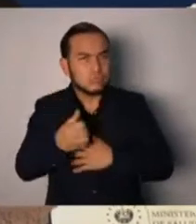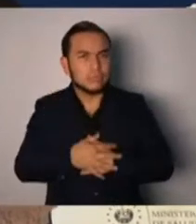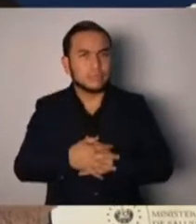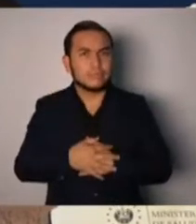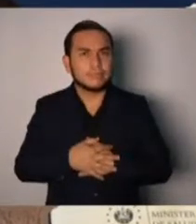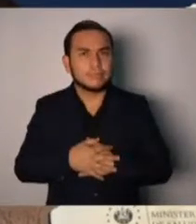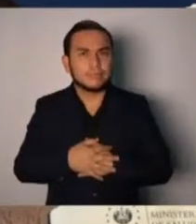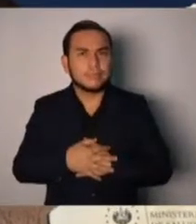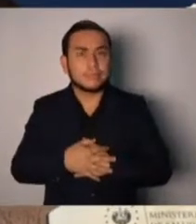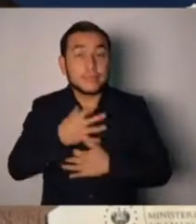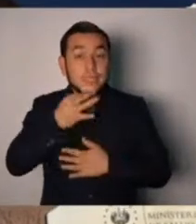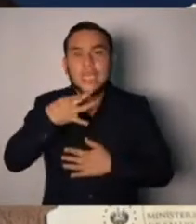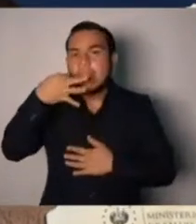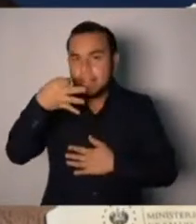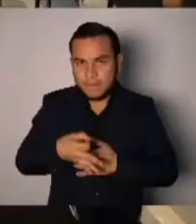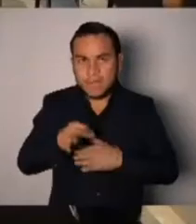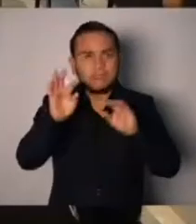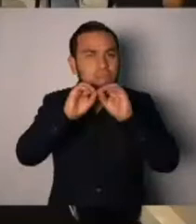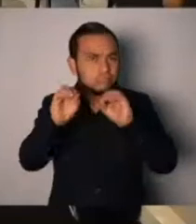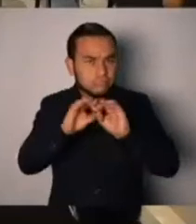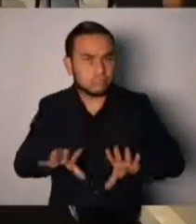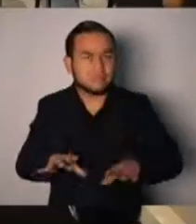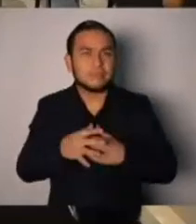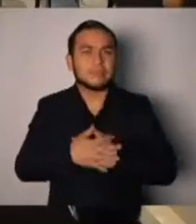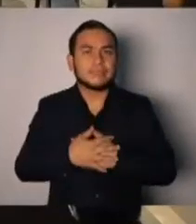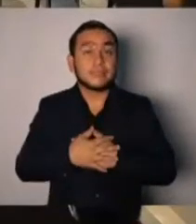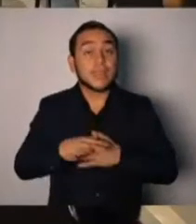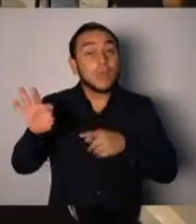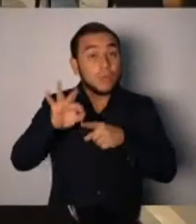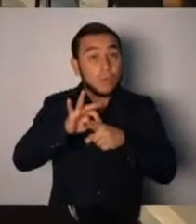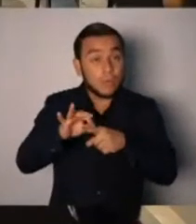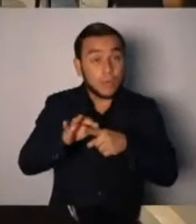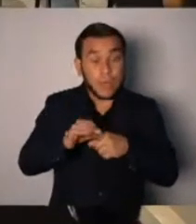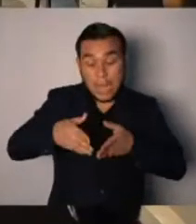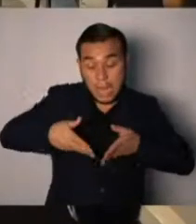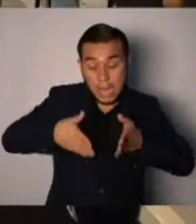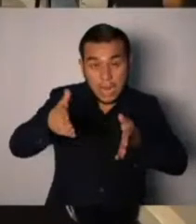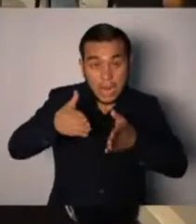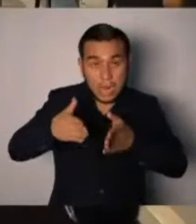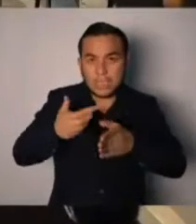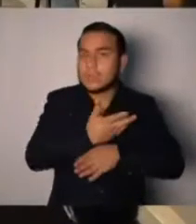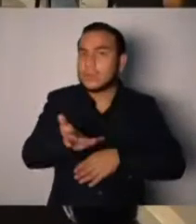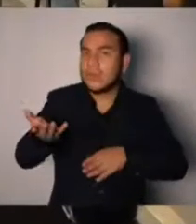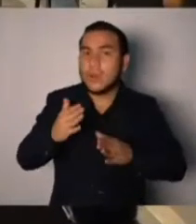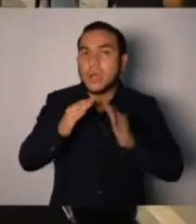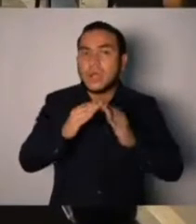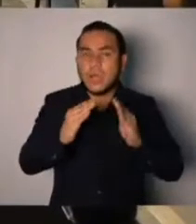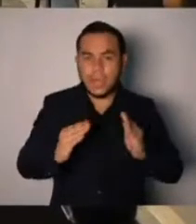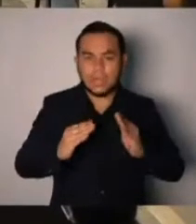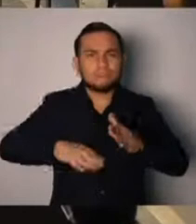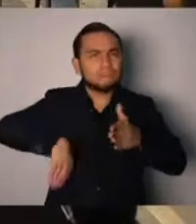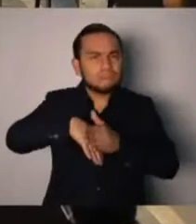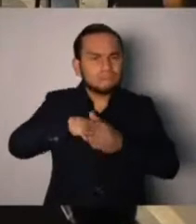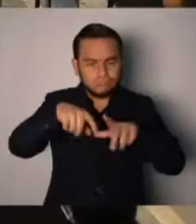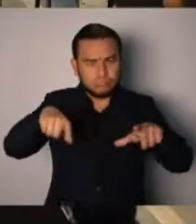de verdad pues y que funcione en la calle en los pasajes en la cancha en el